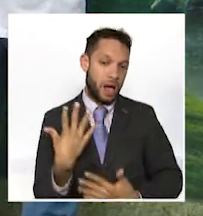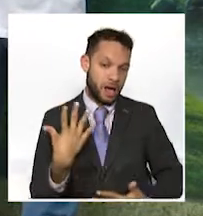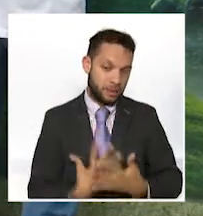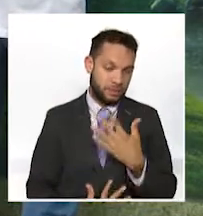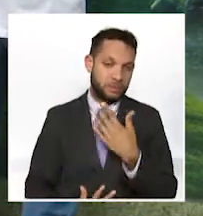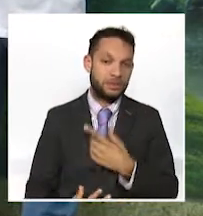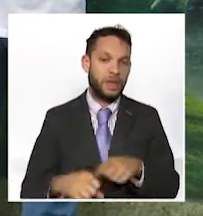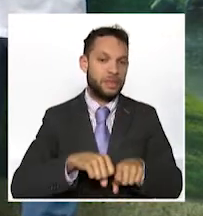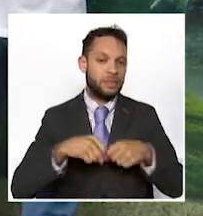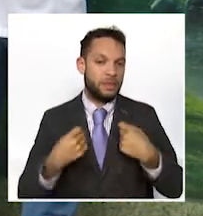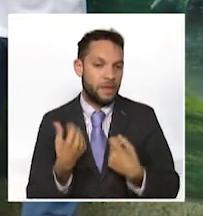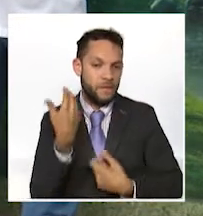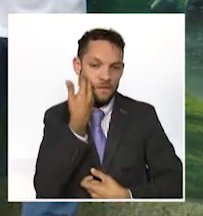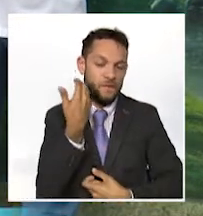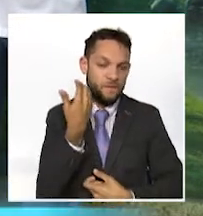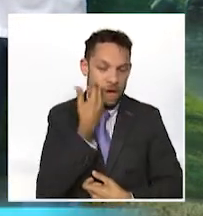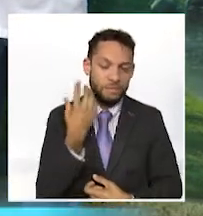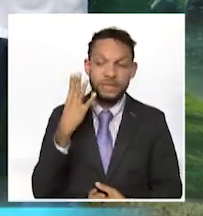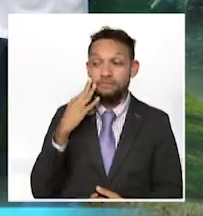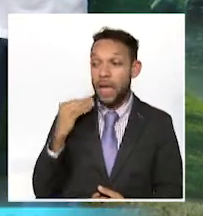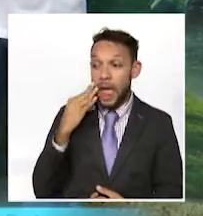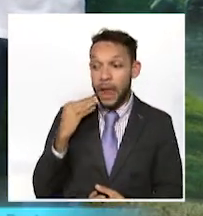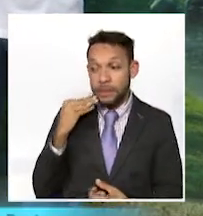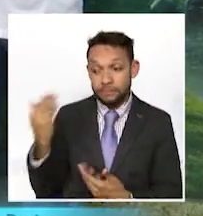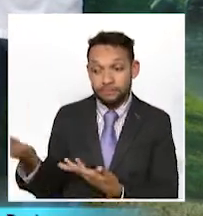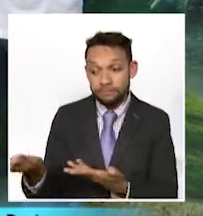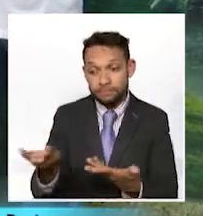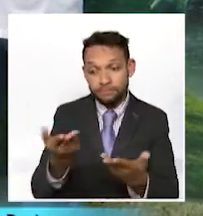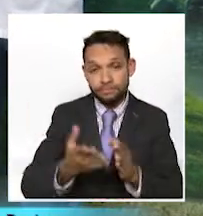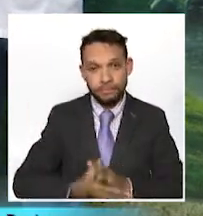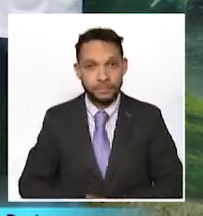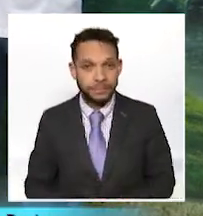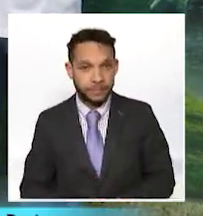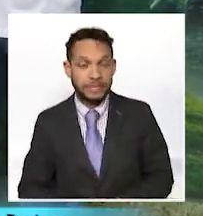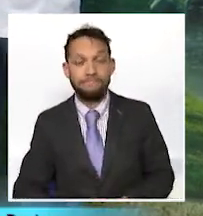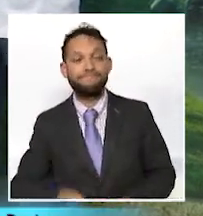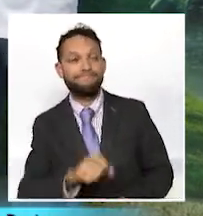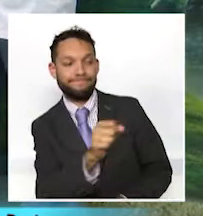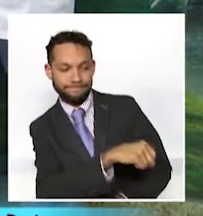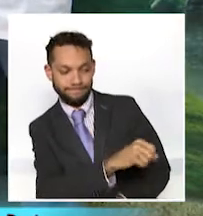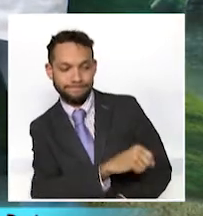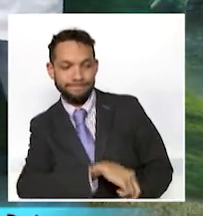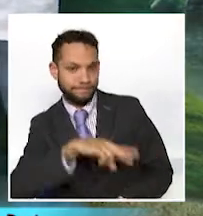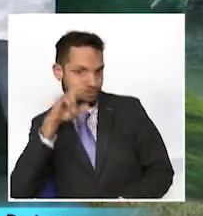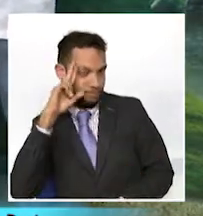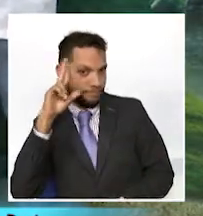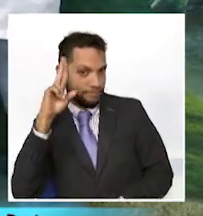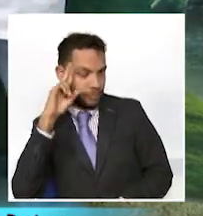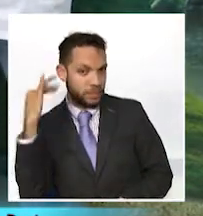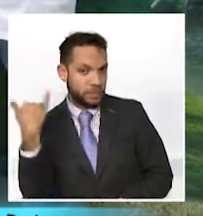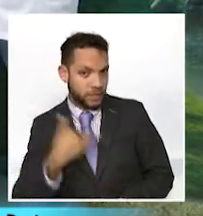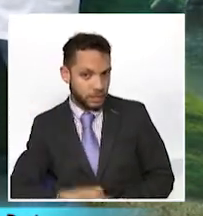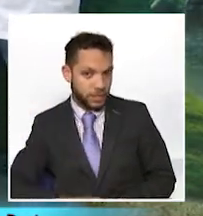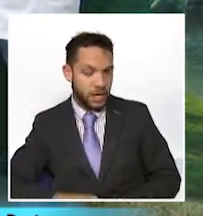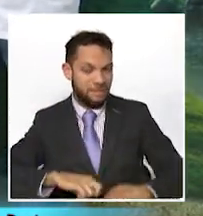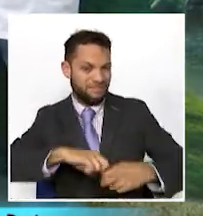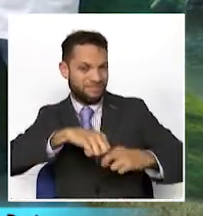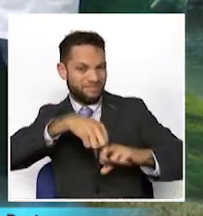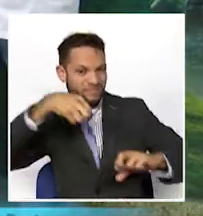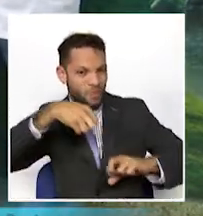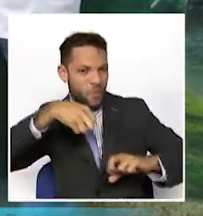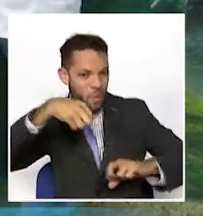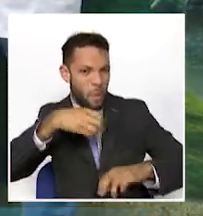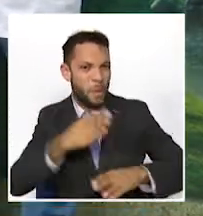¿qué experiencia tiene usted, doctor, con respecto a eso? Así es el trauma acumulado o la exposición